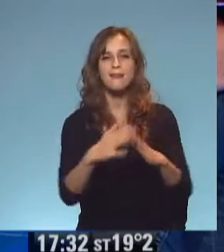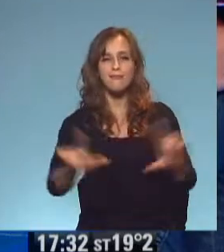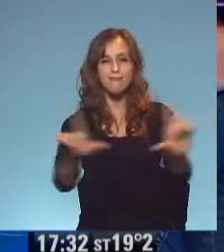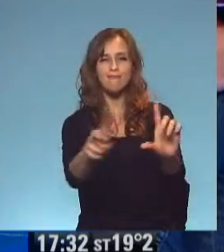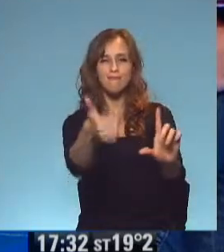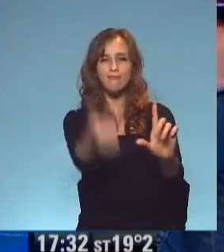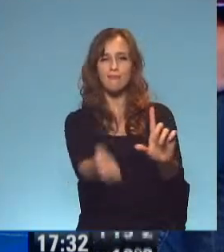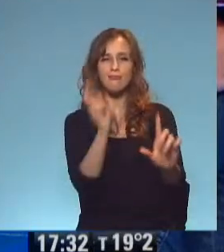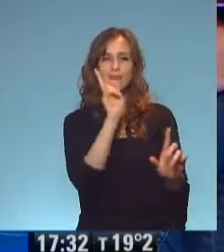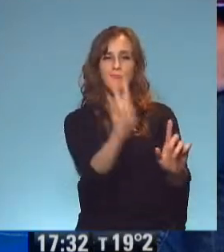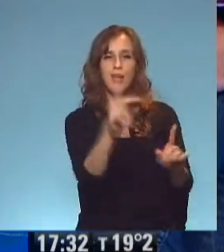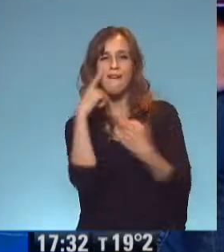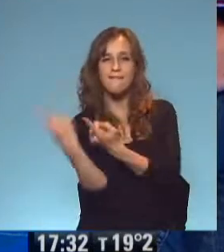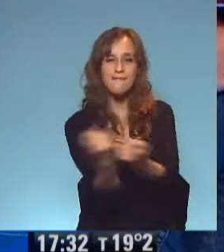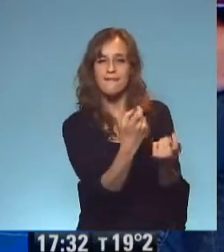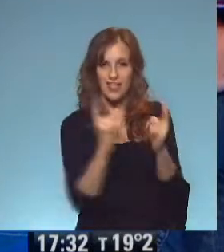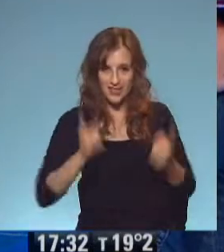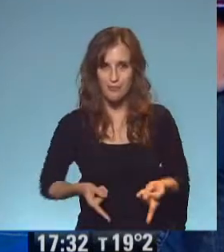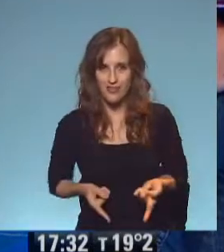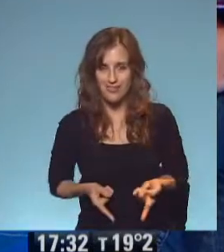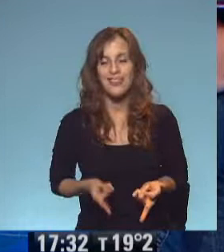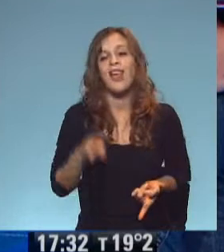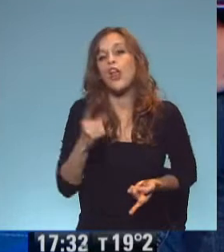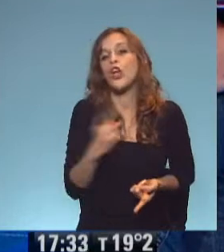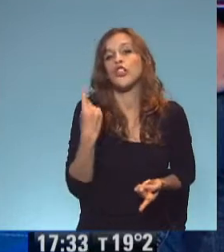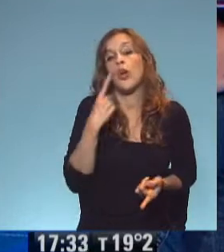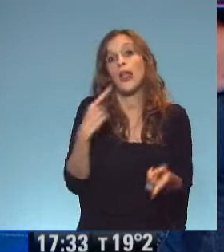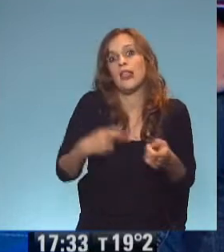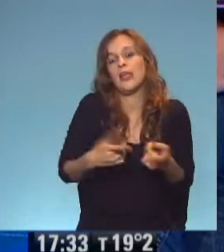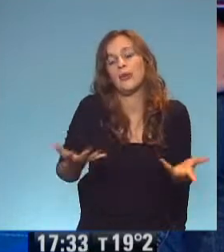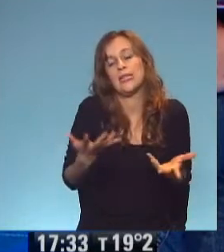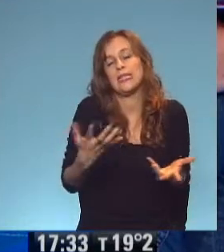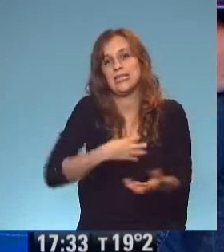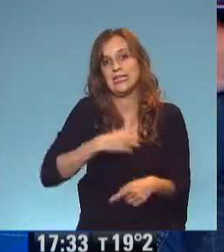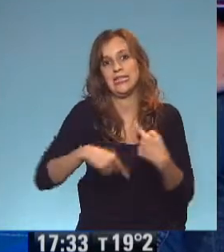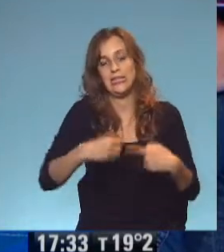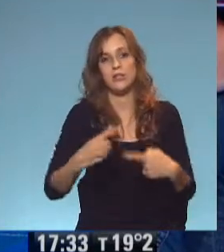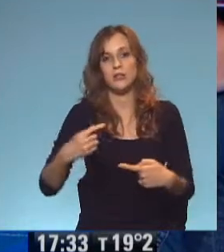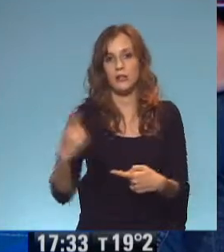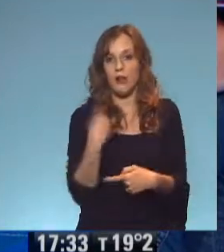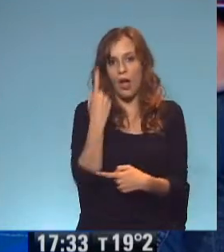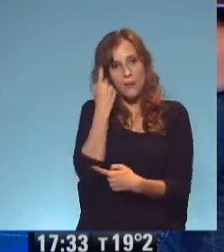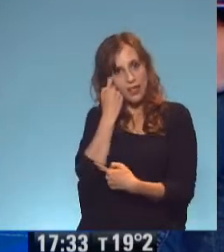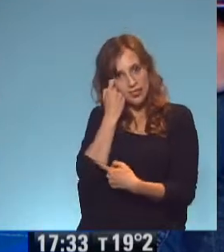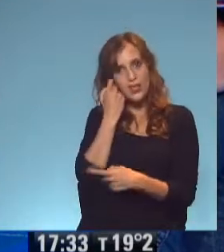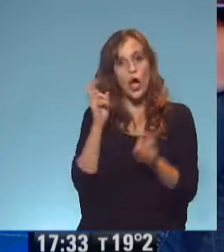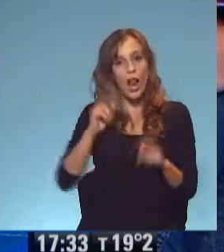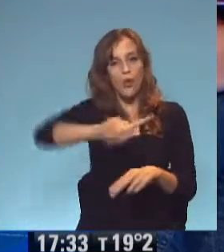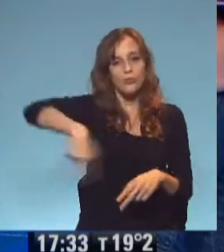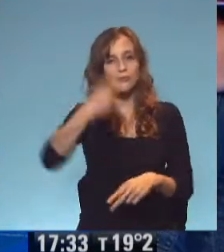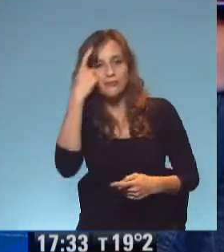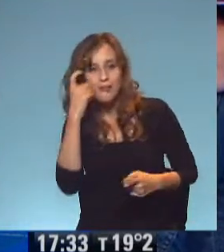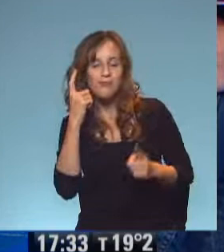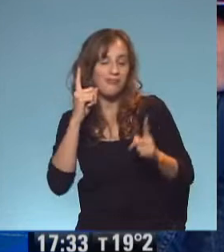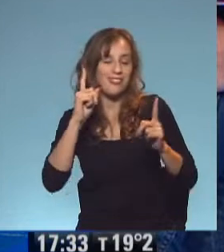no es lo mismo que el cole, pero intentamos acompañarlos de la mejor manera. Nosotros estamos aprendiendo un montón, esperamos que ustedes también y que si